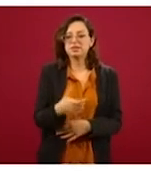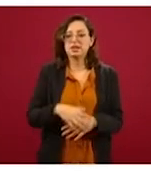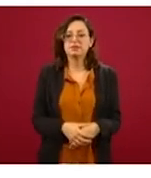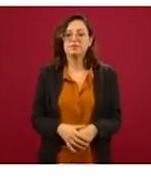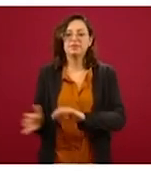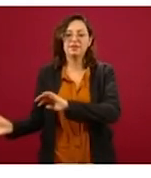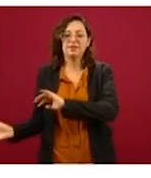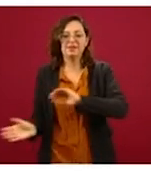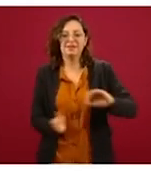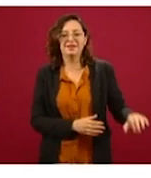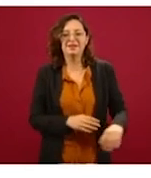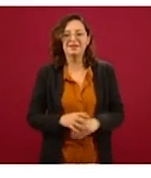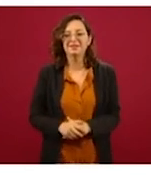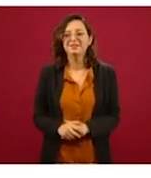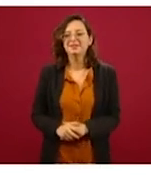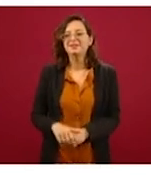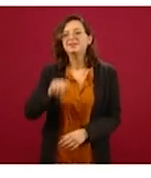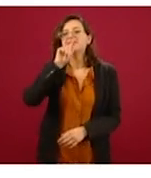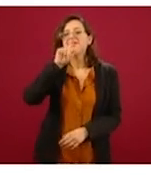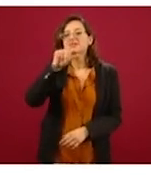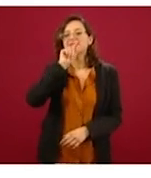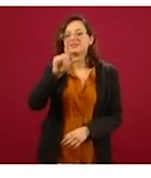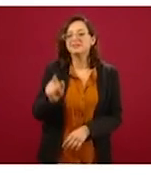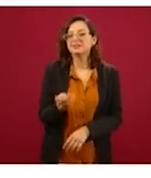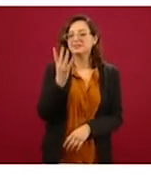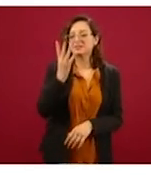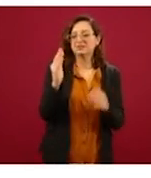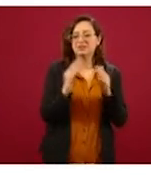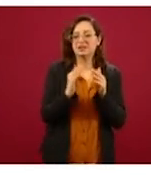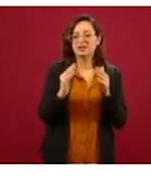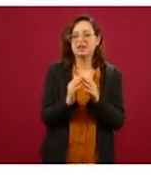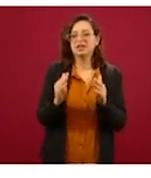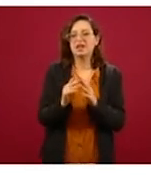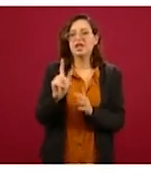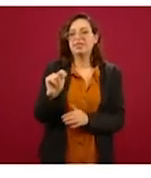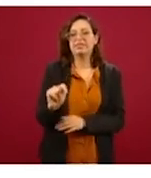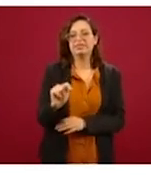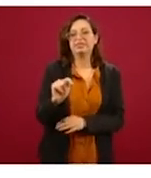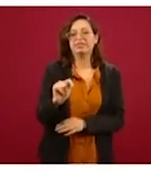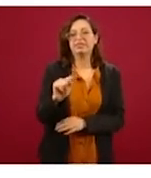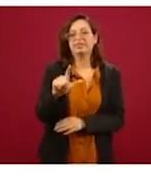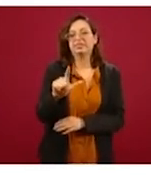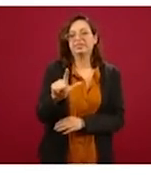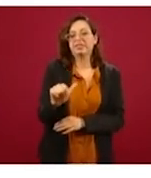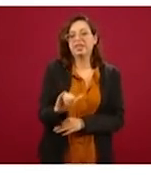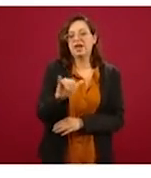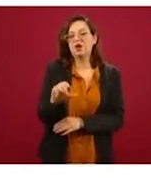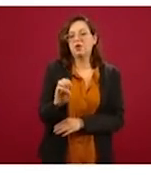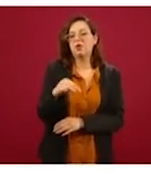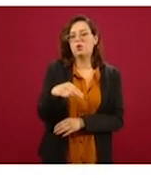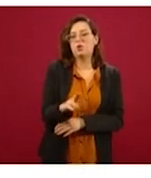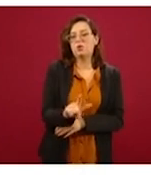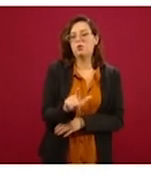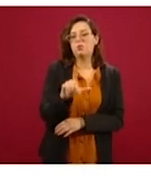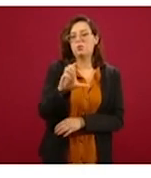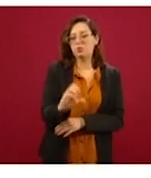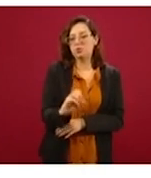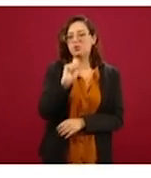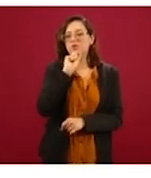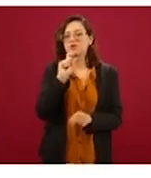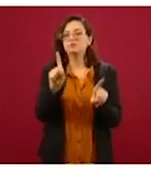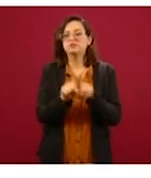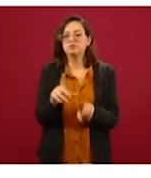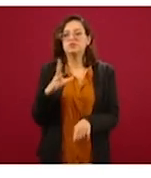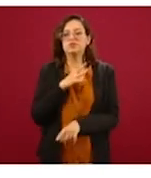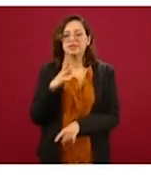casas en Jalisco, tenemos 2. En Tlajomulco tenemos de Zúñiga, y también tenemos otras en